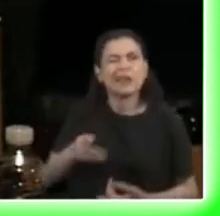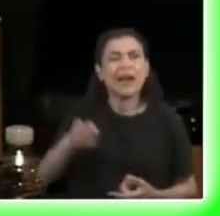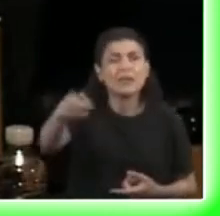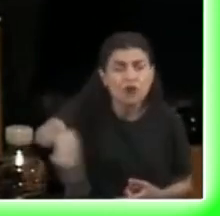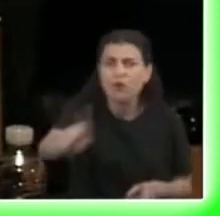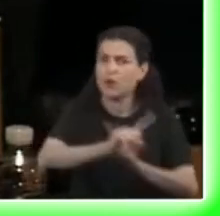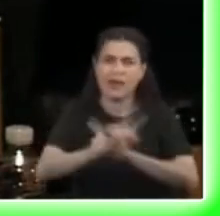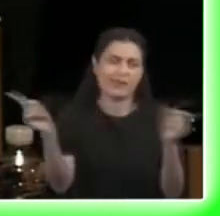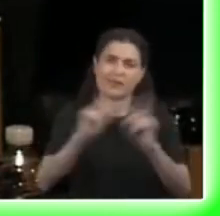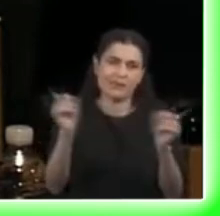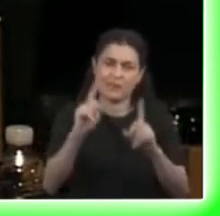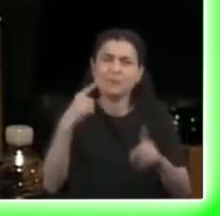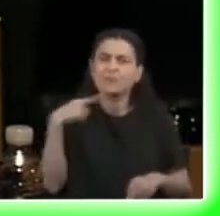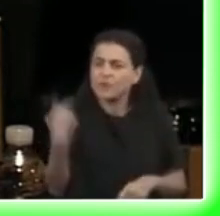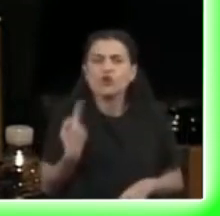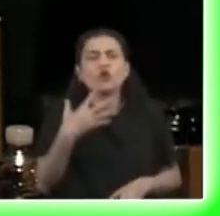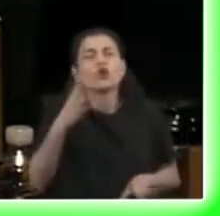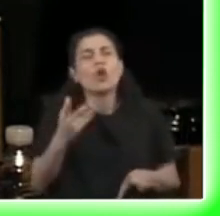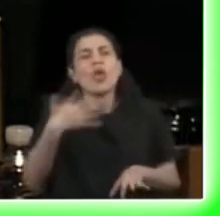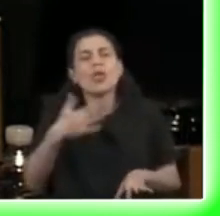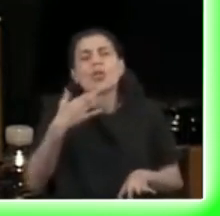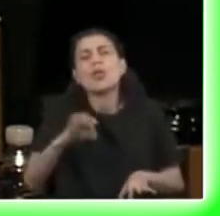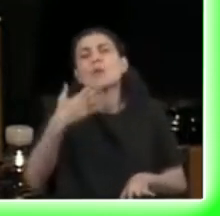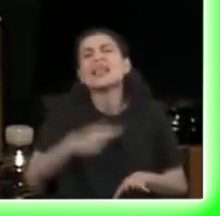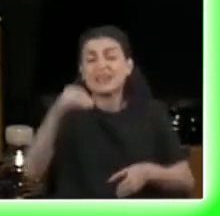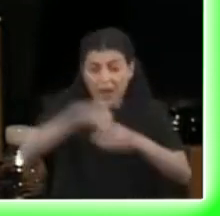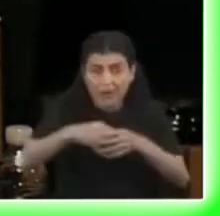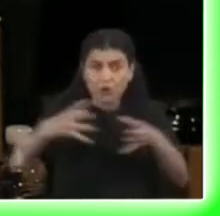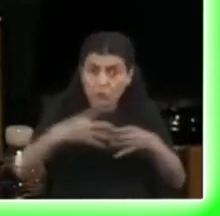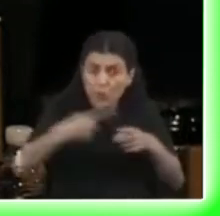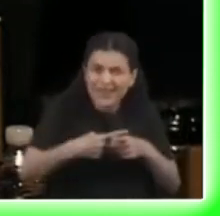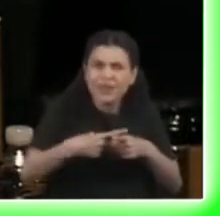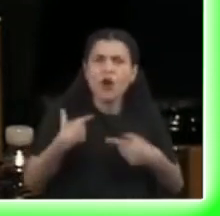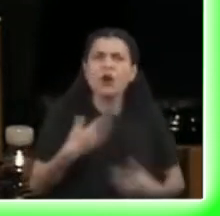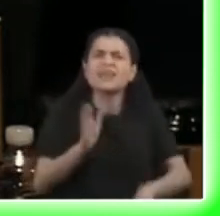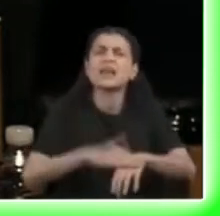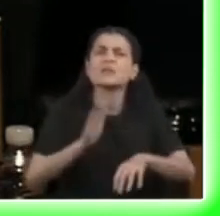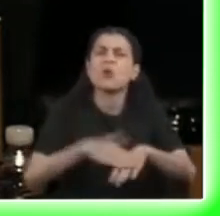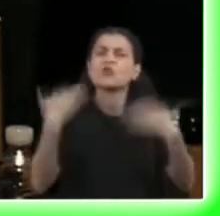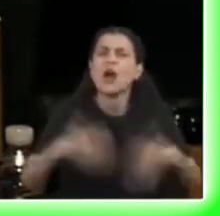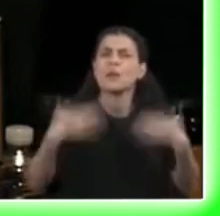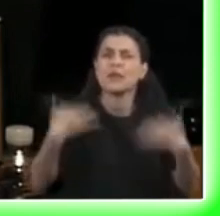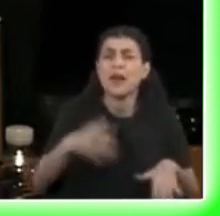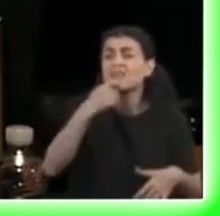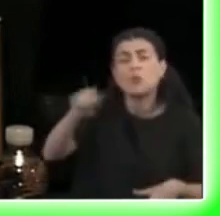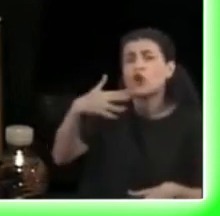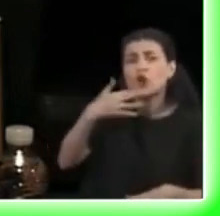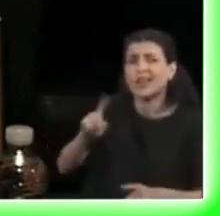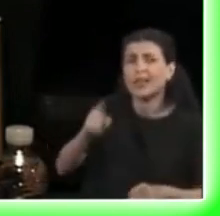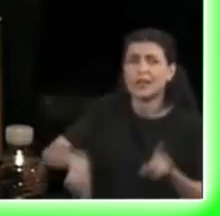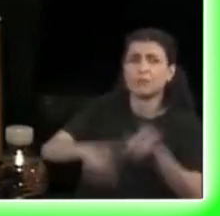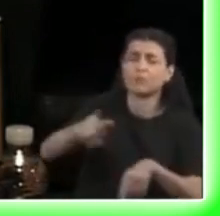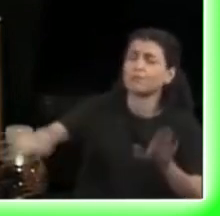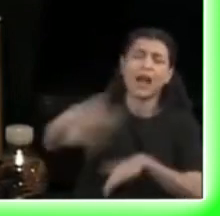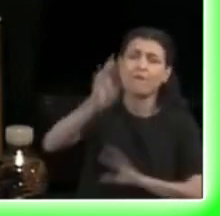que no comprenda la enorme responsabilidad de pertenecer a este espacio no tiene nada que hacer en La Libertad Avanza.